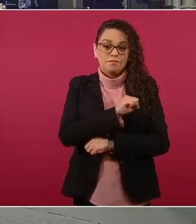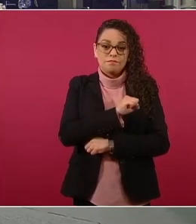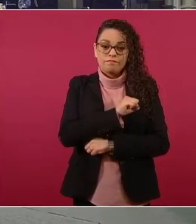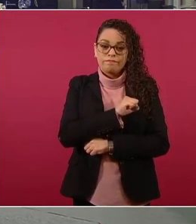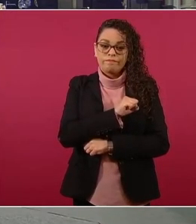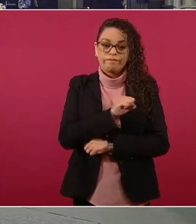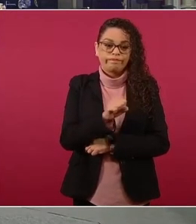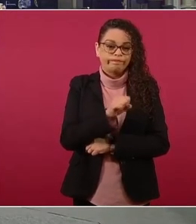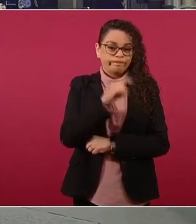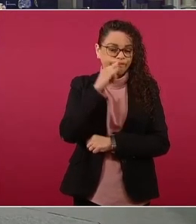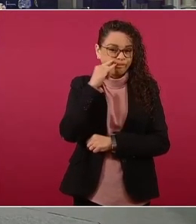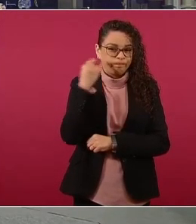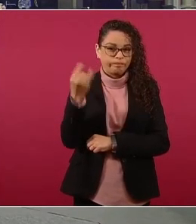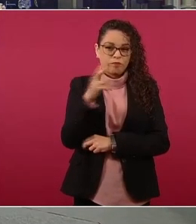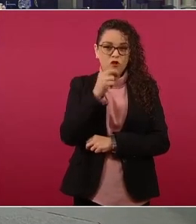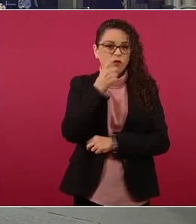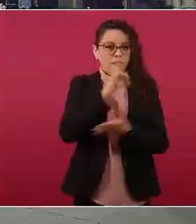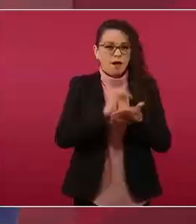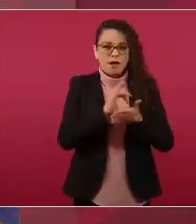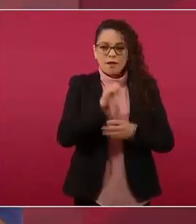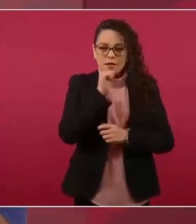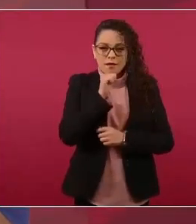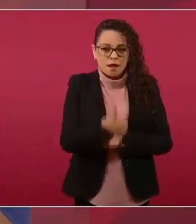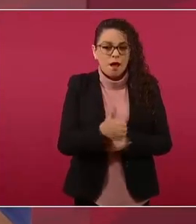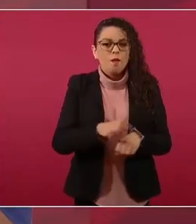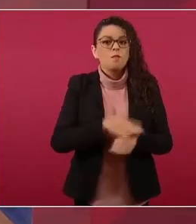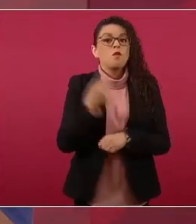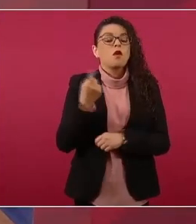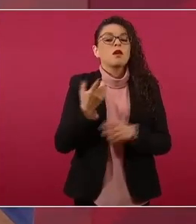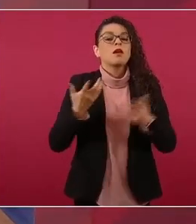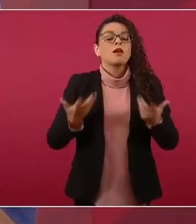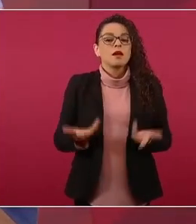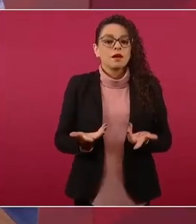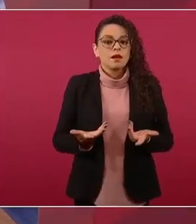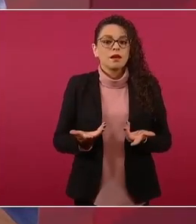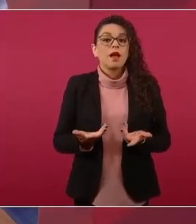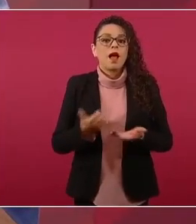ingratos, porque les ayudó en el fraude